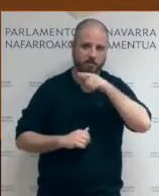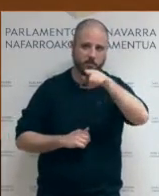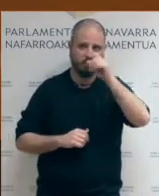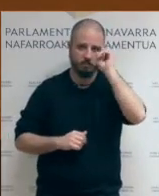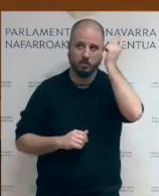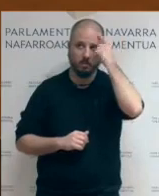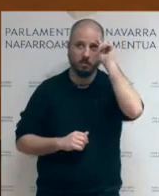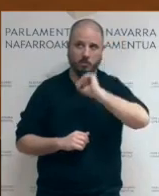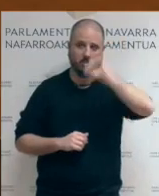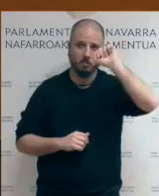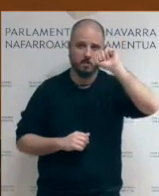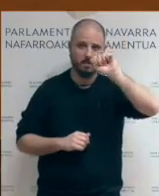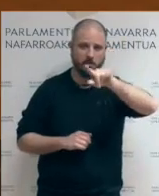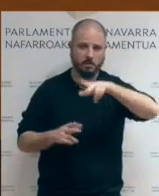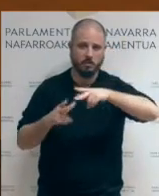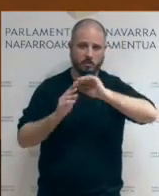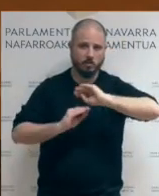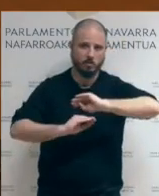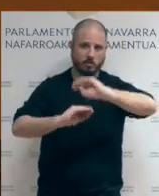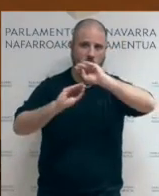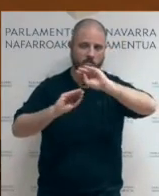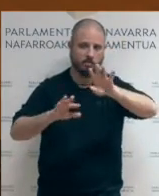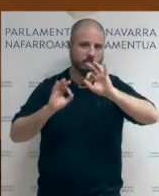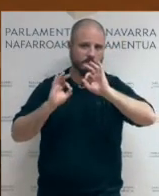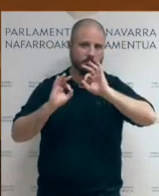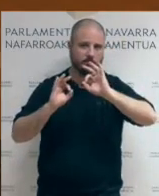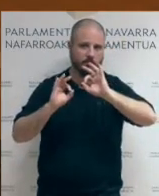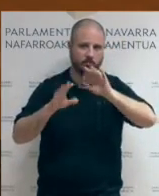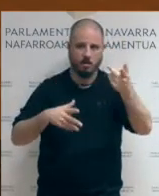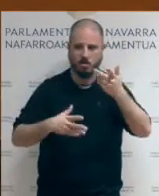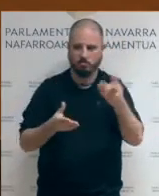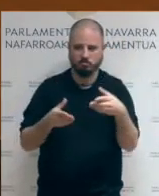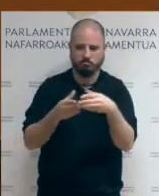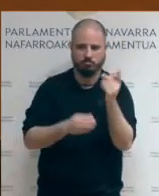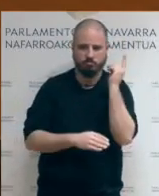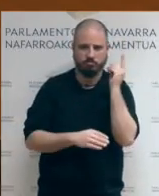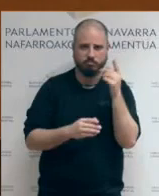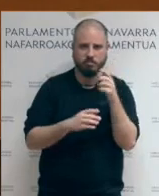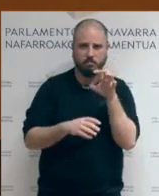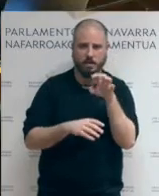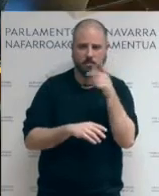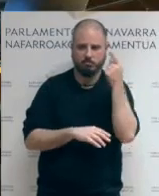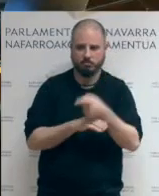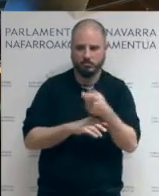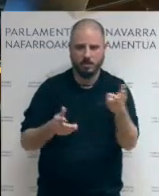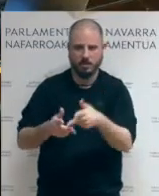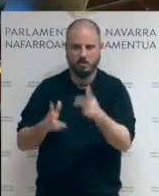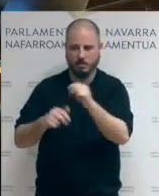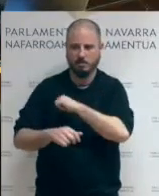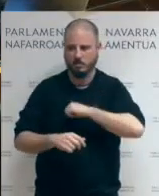de la sociedad, que rezuma un estatismo propio de los estados totalitarios, que ataca de lleno la libertad personal y que de